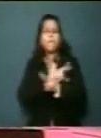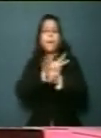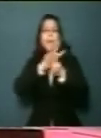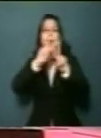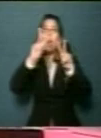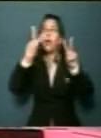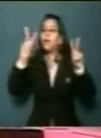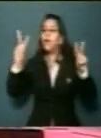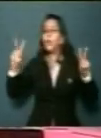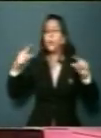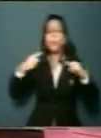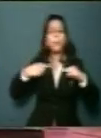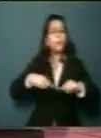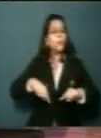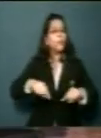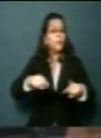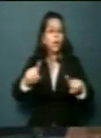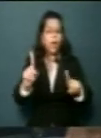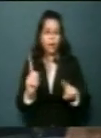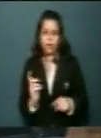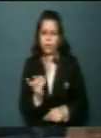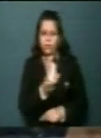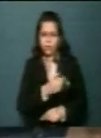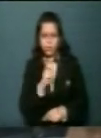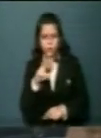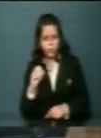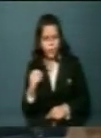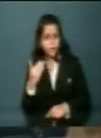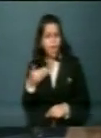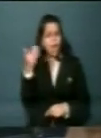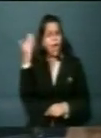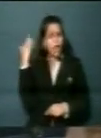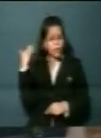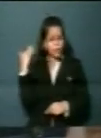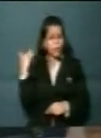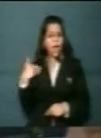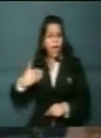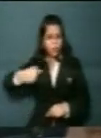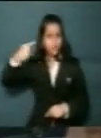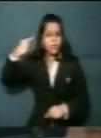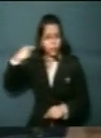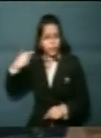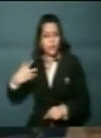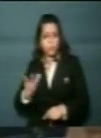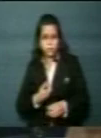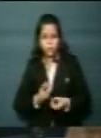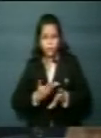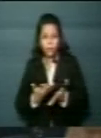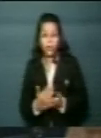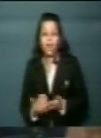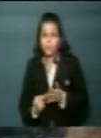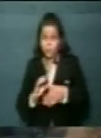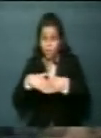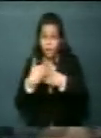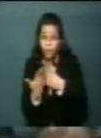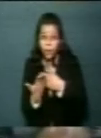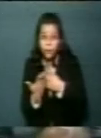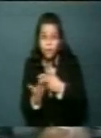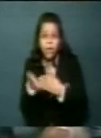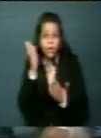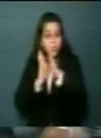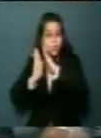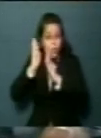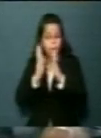lo expresamos justamente hace 20 años en Chapultepec. Lo que nació después de aquel histórico